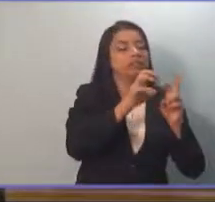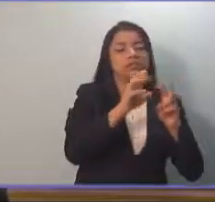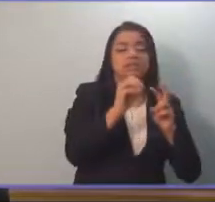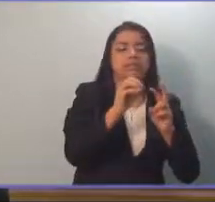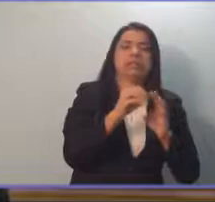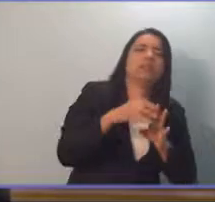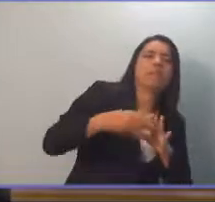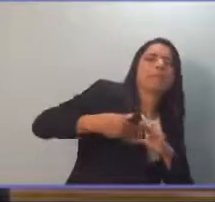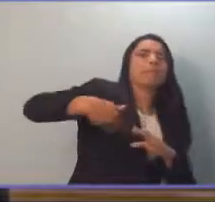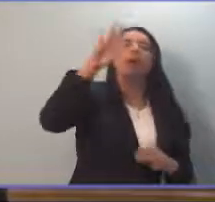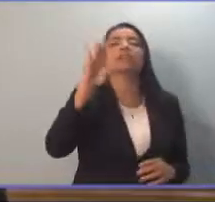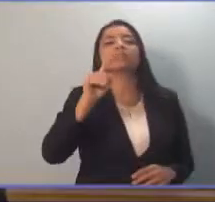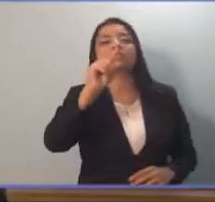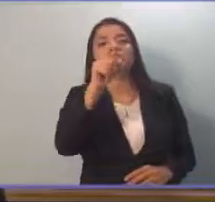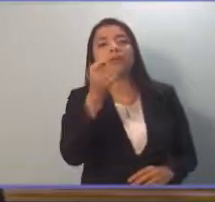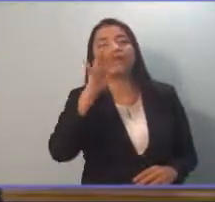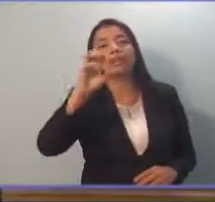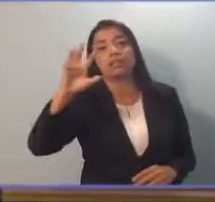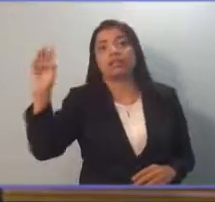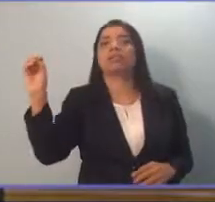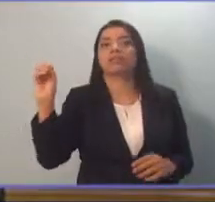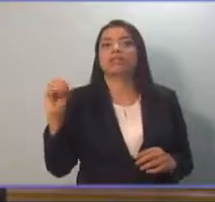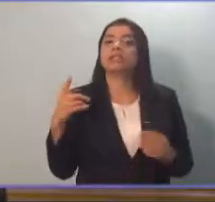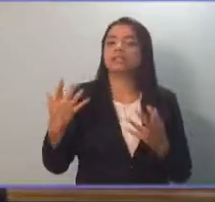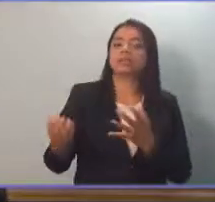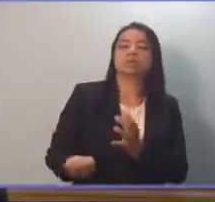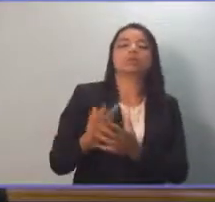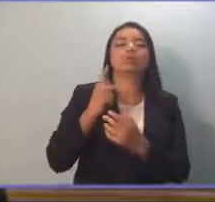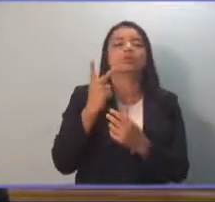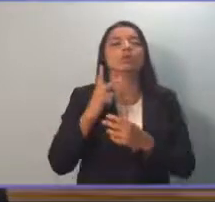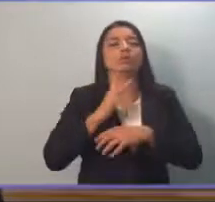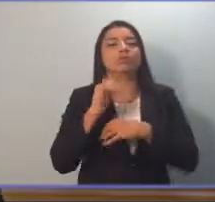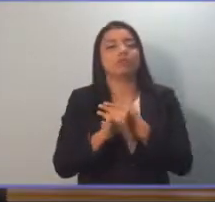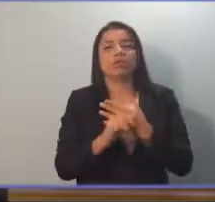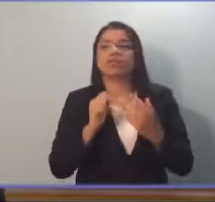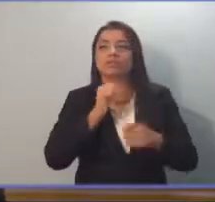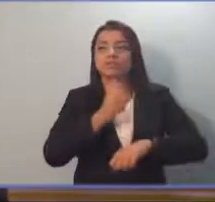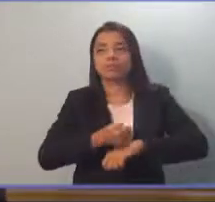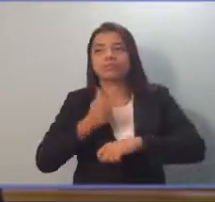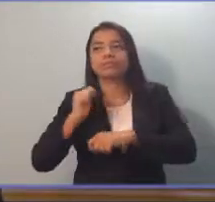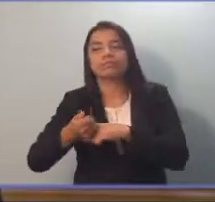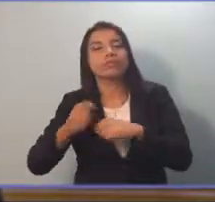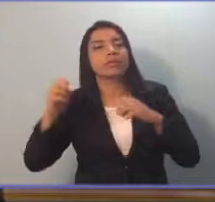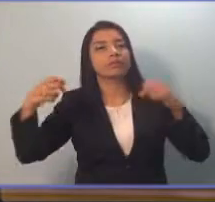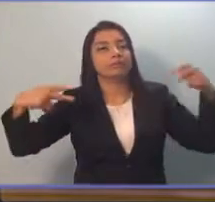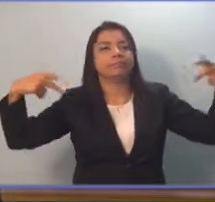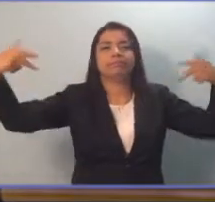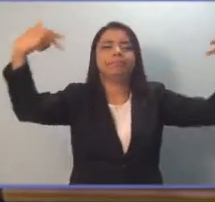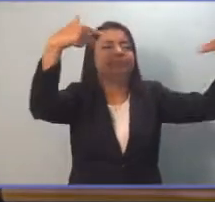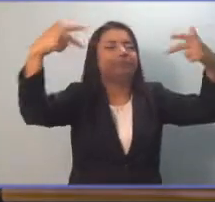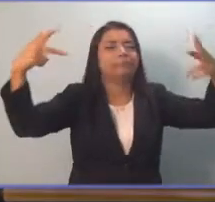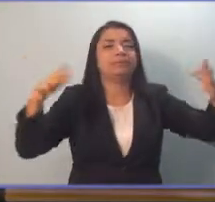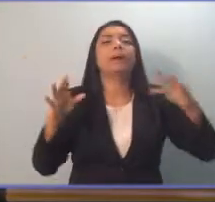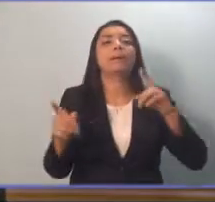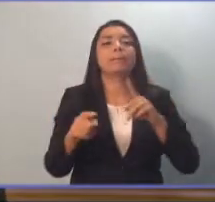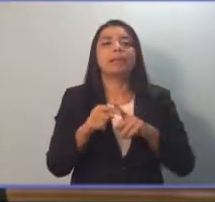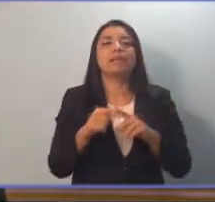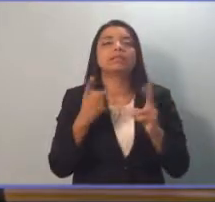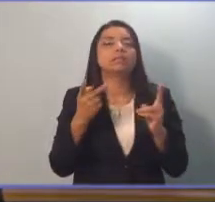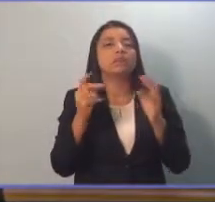implementación de dos nuevos proyectos que estamos ejecutando, así como el establecimiento de una red de fibra